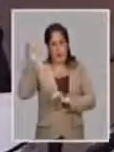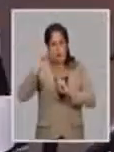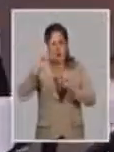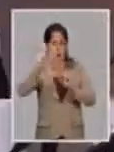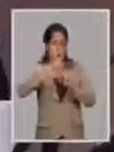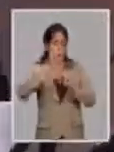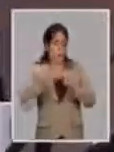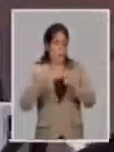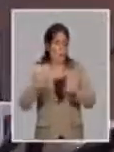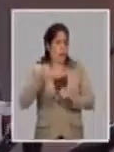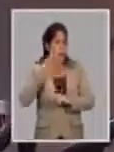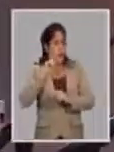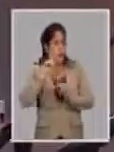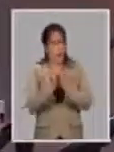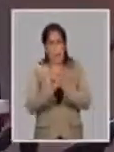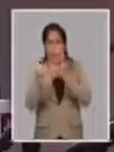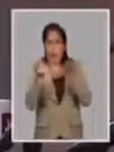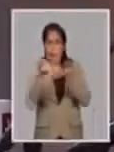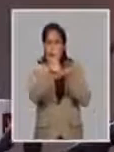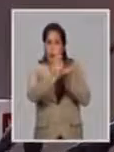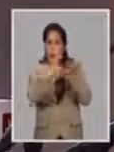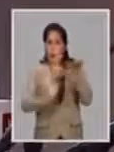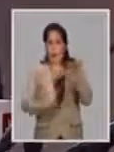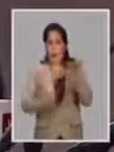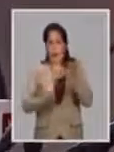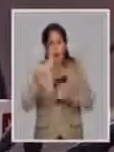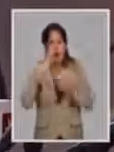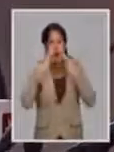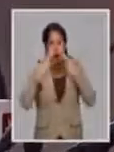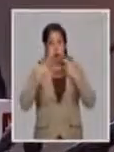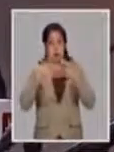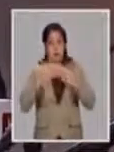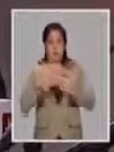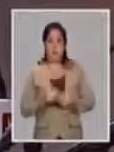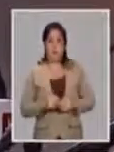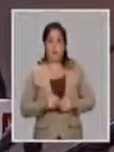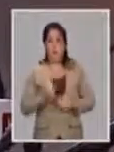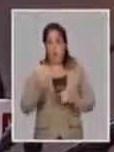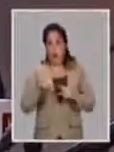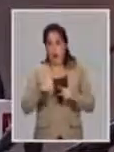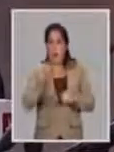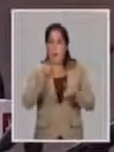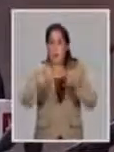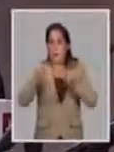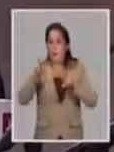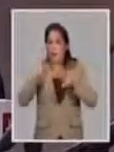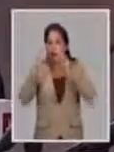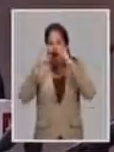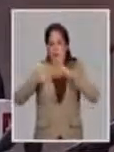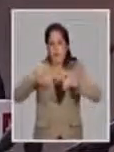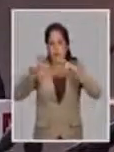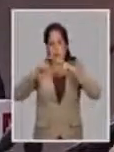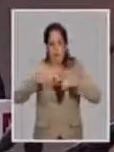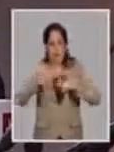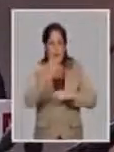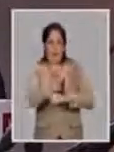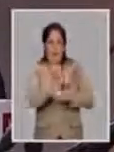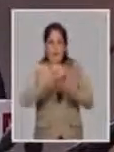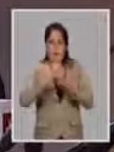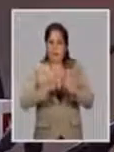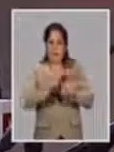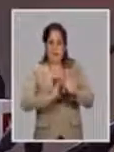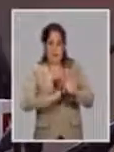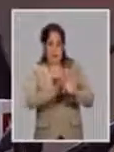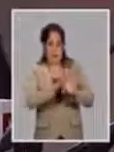por los medios de comunicación, pues esa hazaña cubana, pudiéramos decir, de estar buscando candidatos vacunales contra